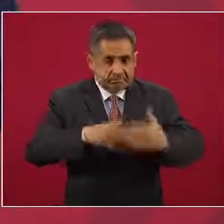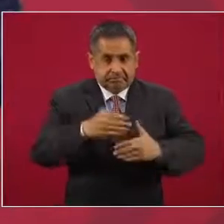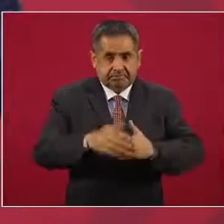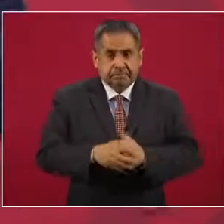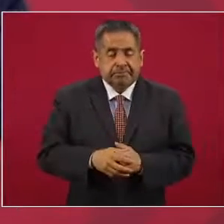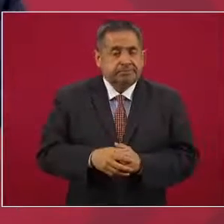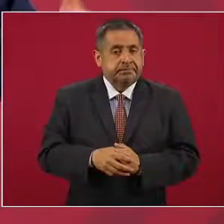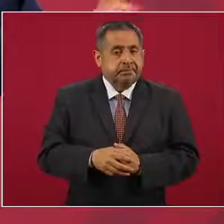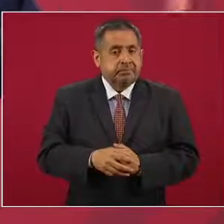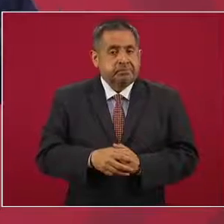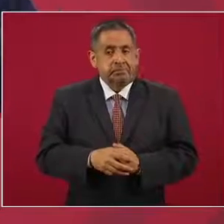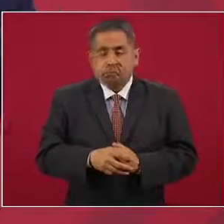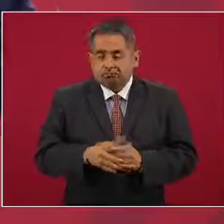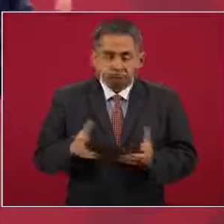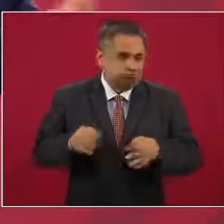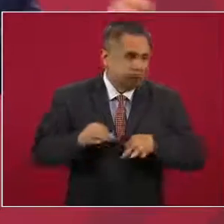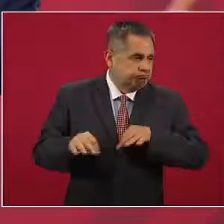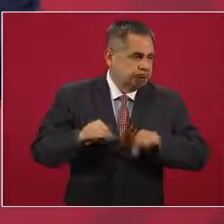están